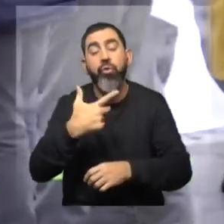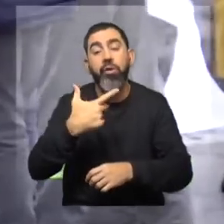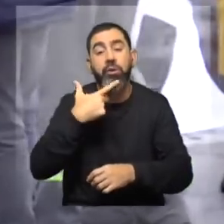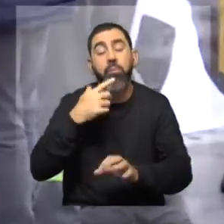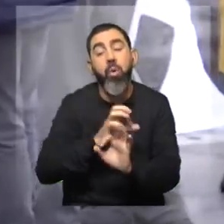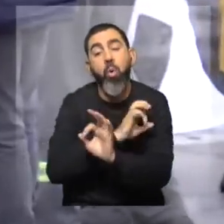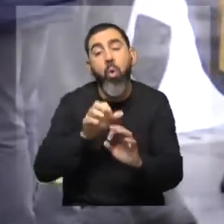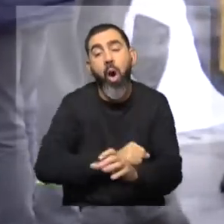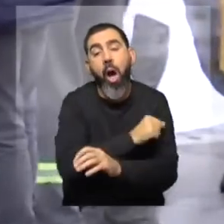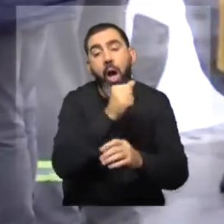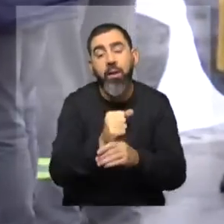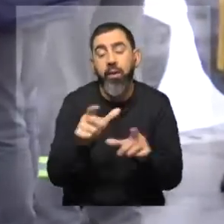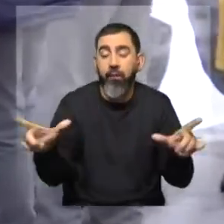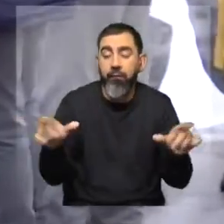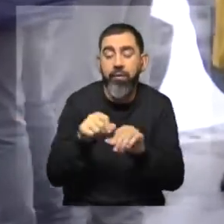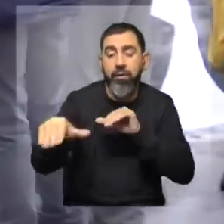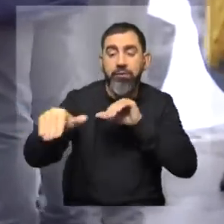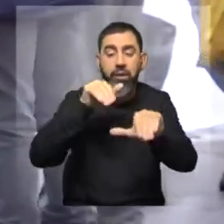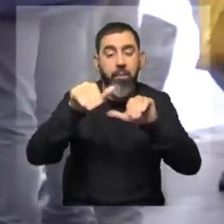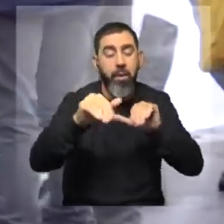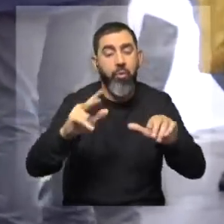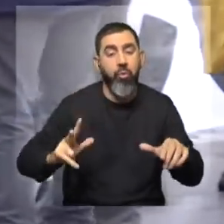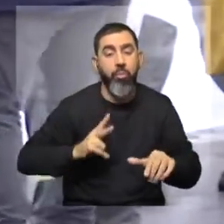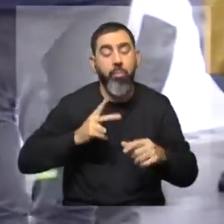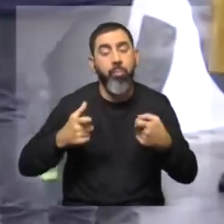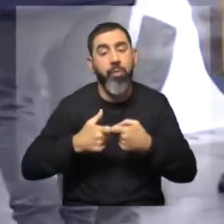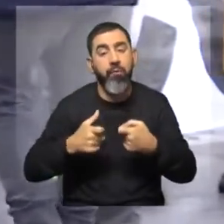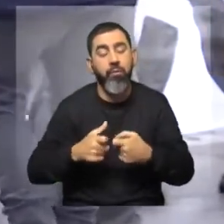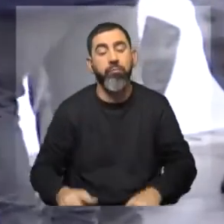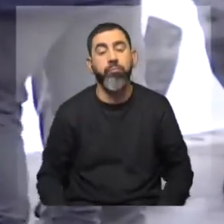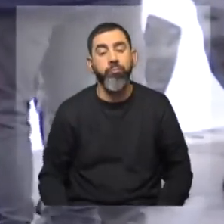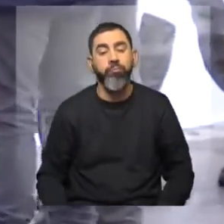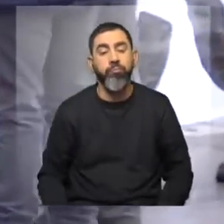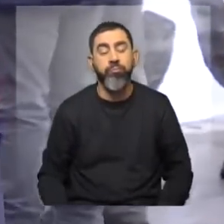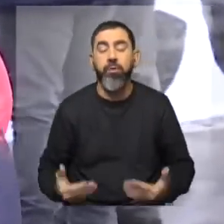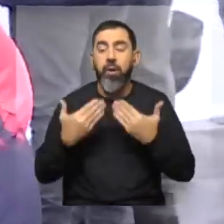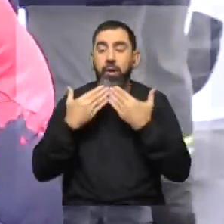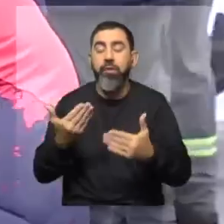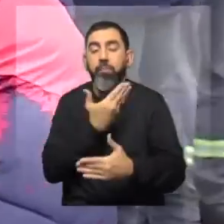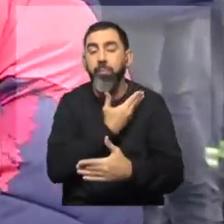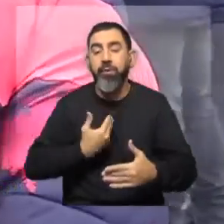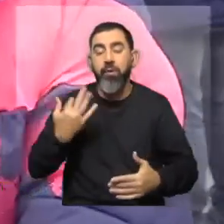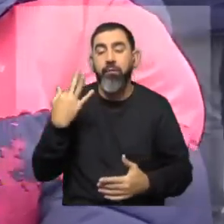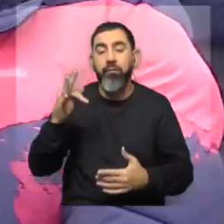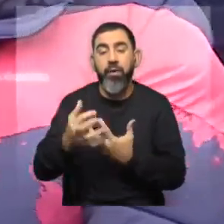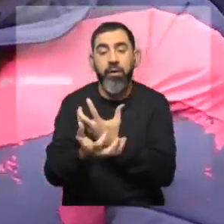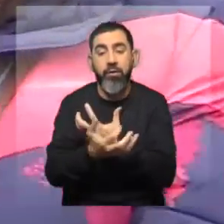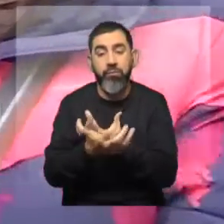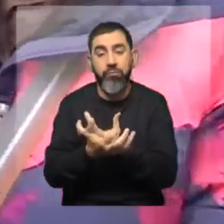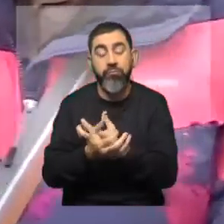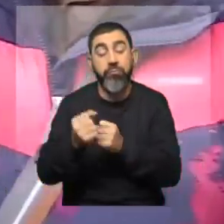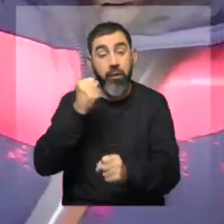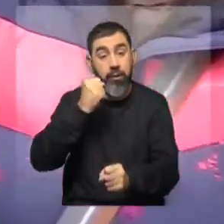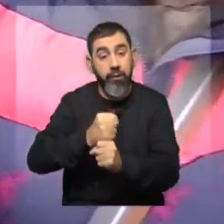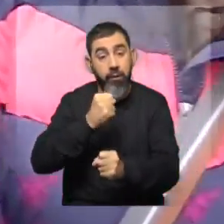hasta que logremos que se levante este esta iniciativa gracias a Natalia velo entonces la presidenta de fancap hay que señalar que